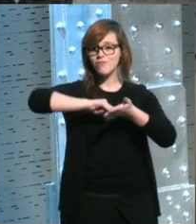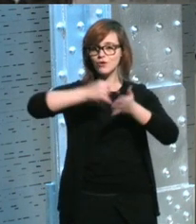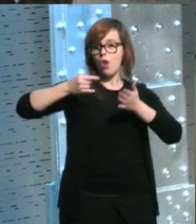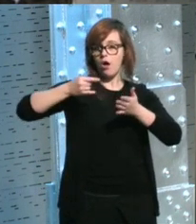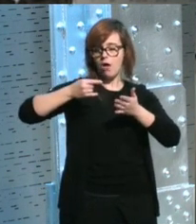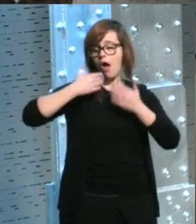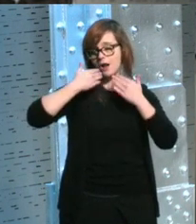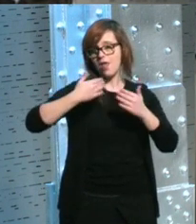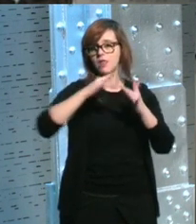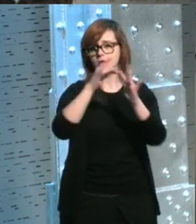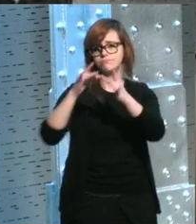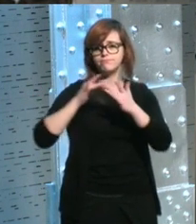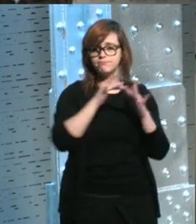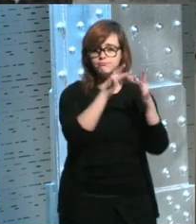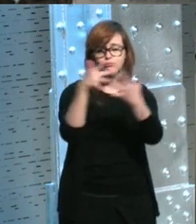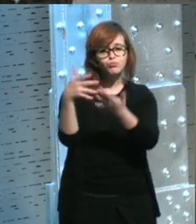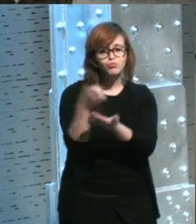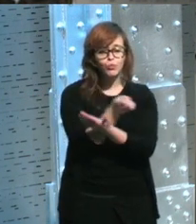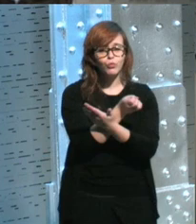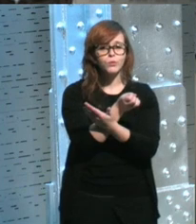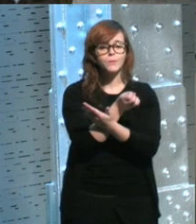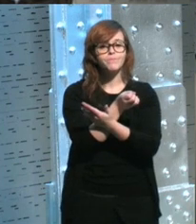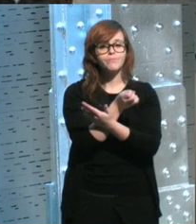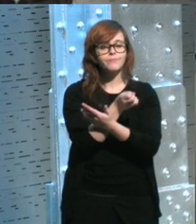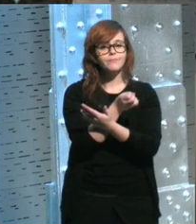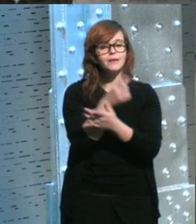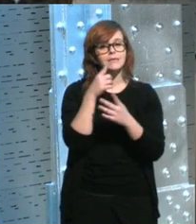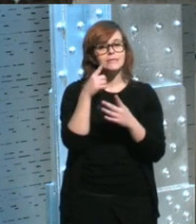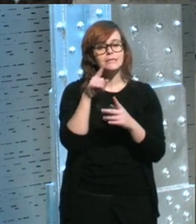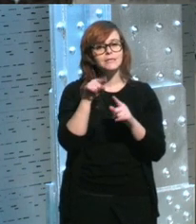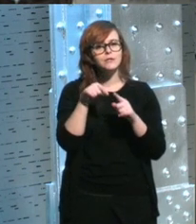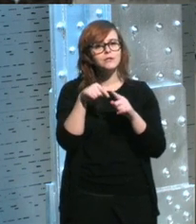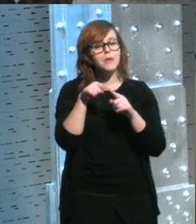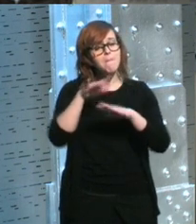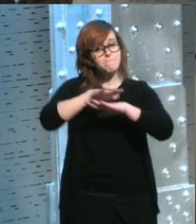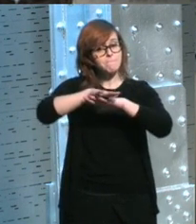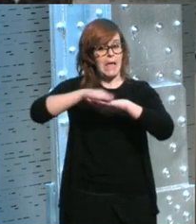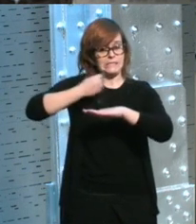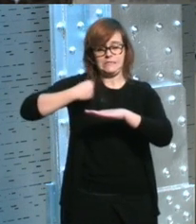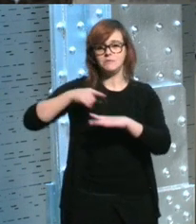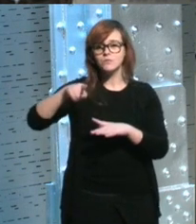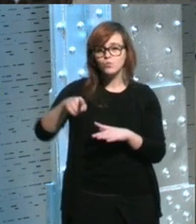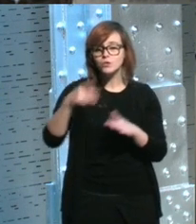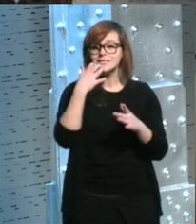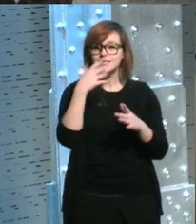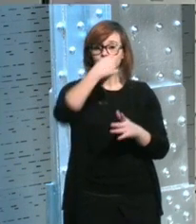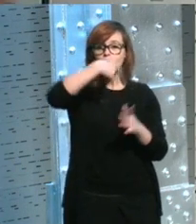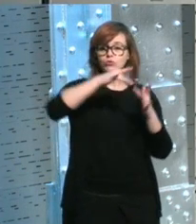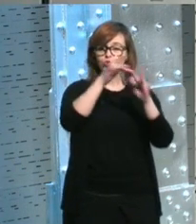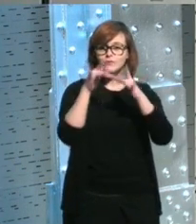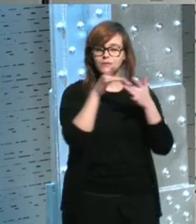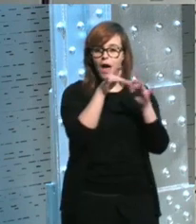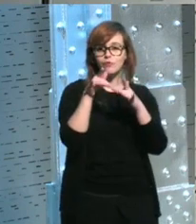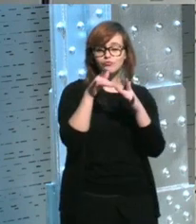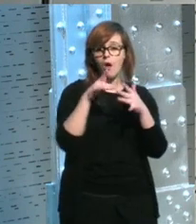no hay duda sobre eso, y que con base en esto, entonces nos homogeneizamos.